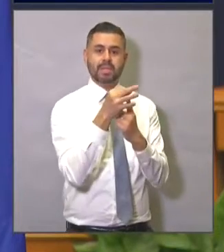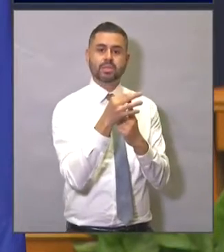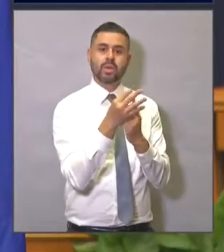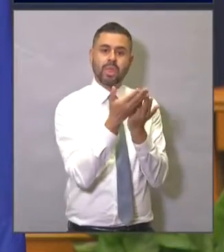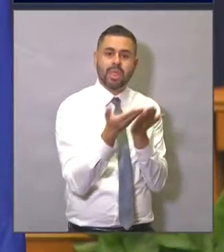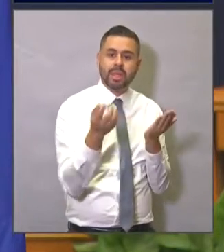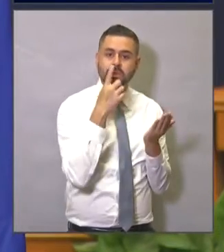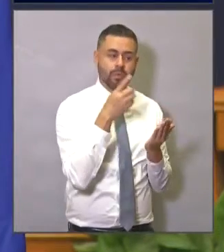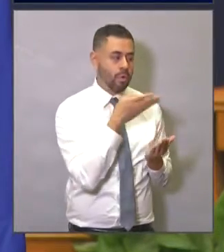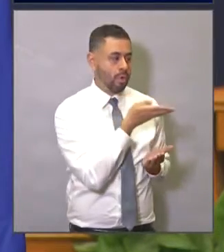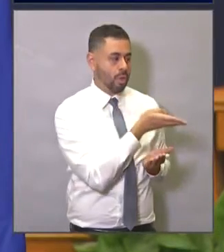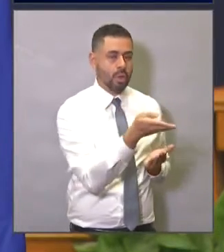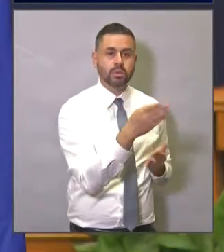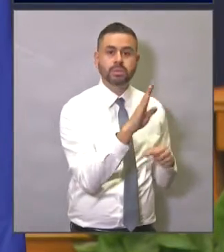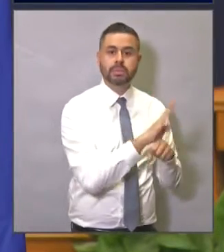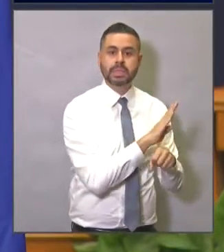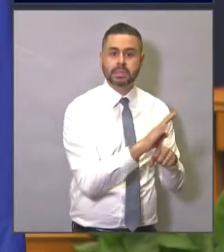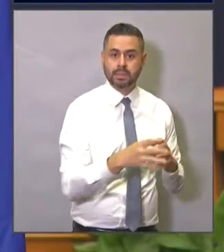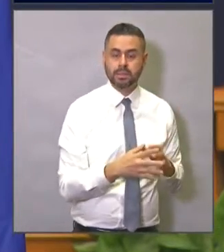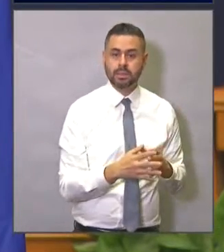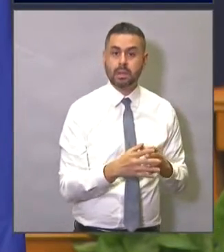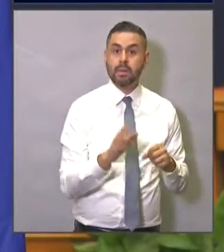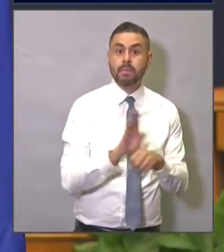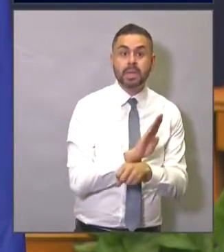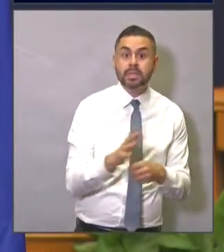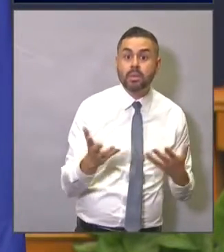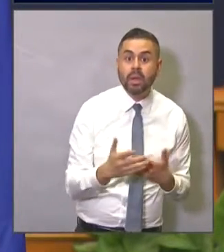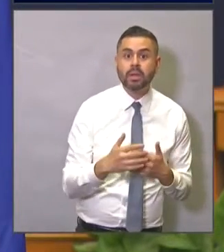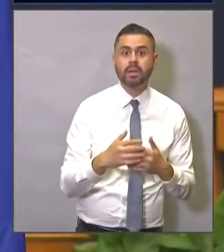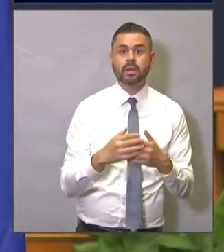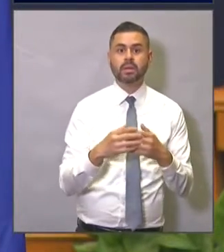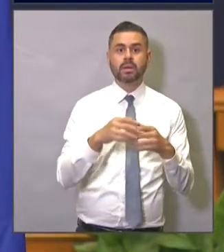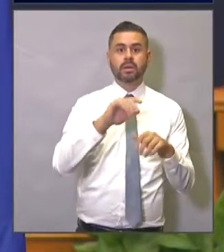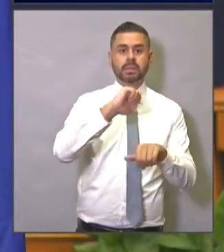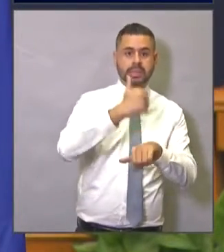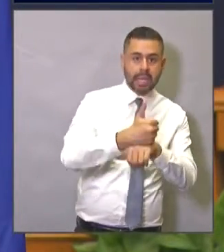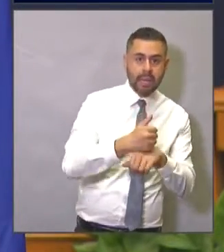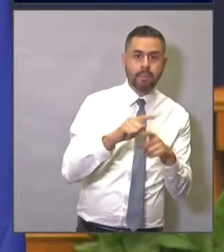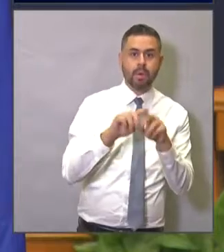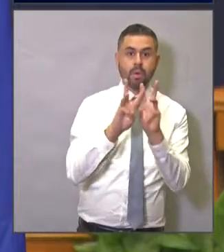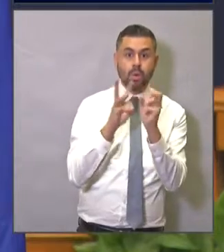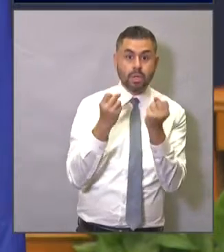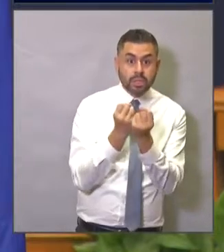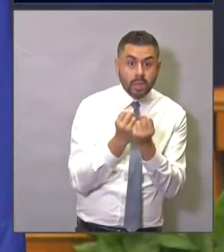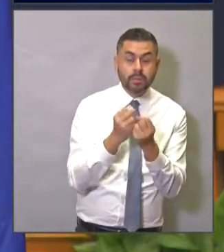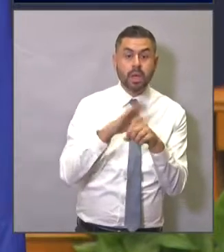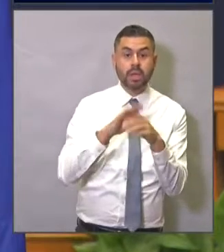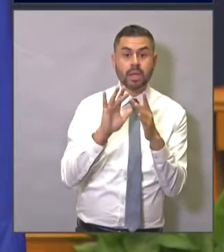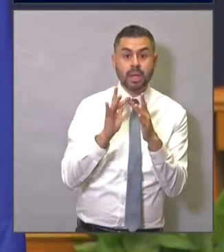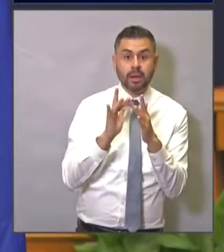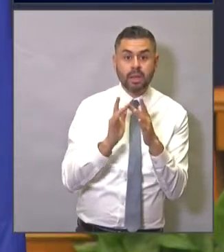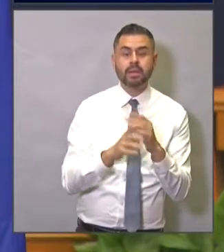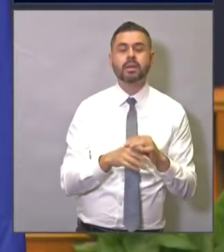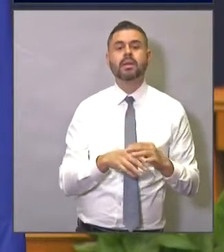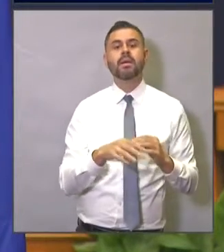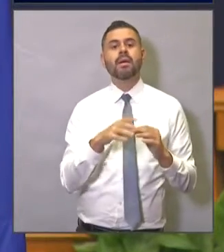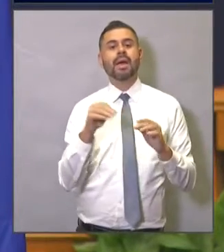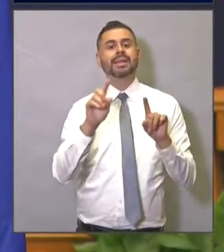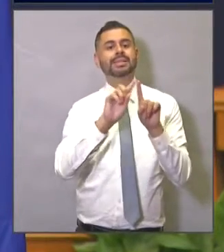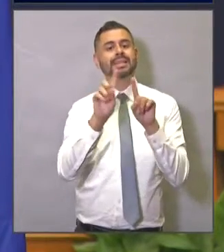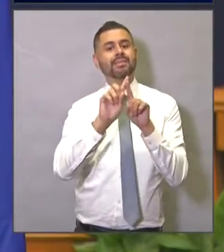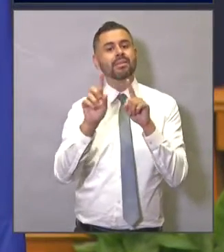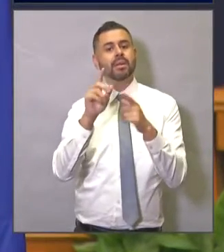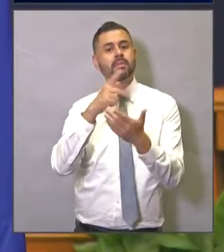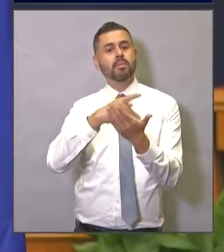los trabajadores. Estos recursos incluyen carteles, seminarios del web y enlaces en otros